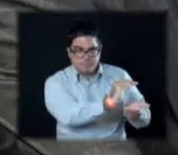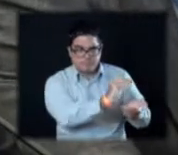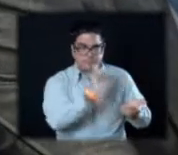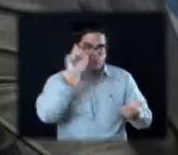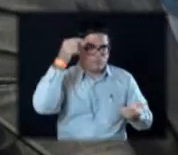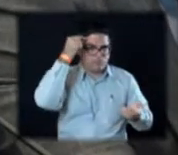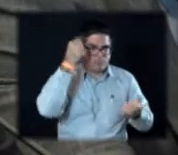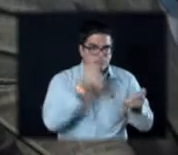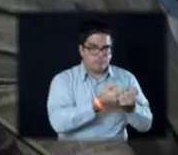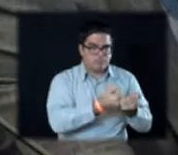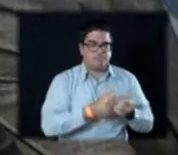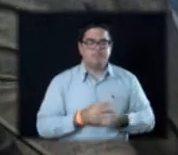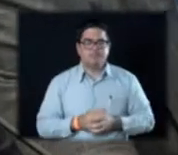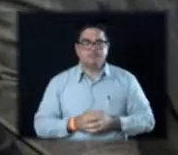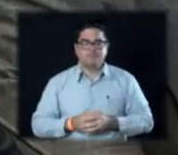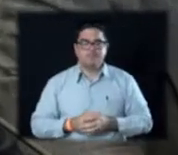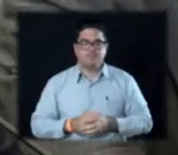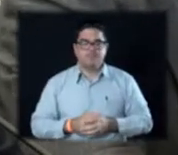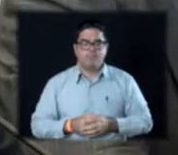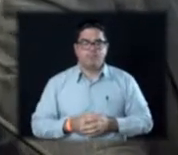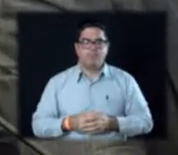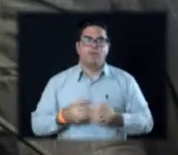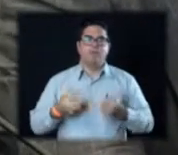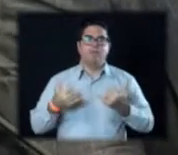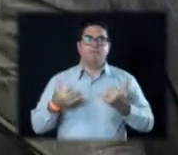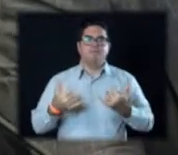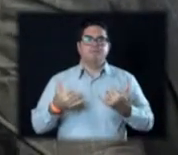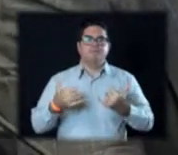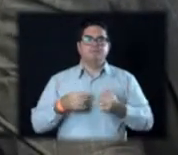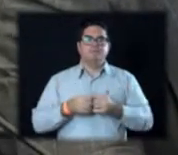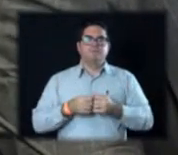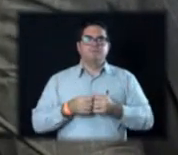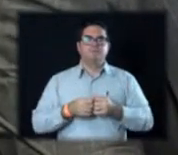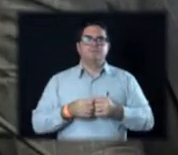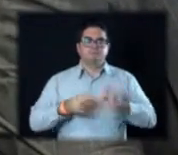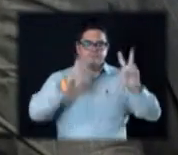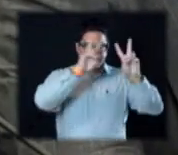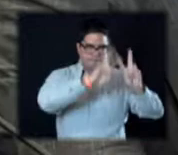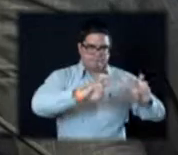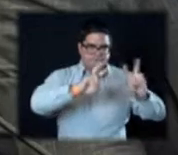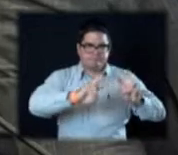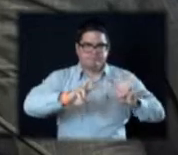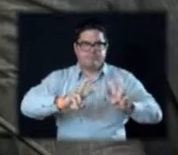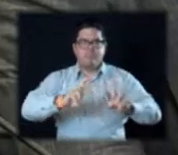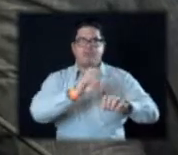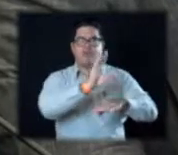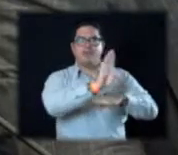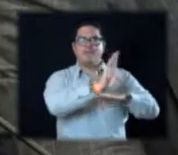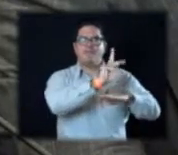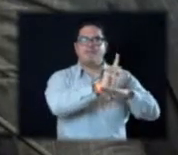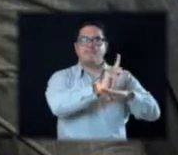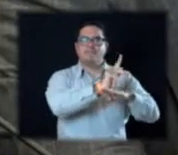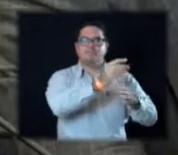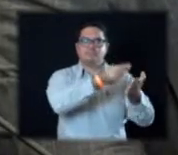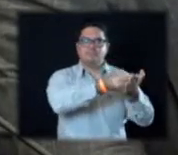nos permitan determinar las necesidades del gobierno. Estamos llevando a cabo